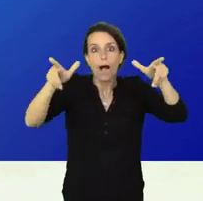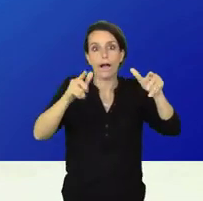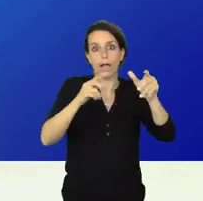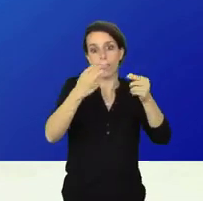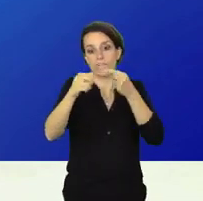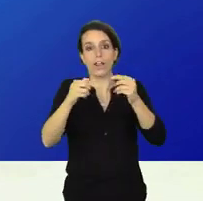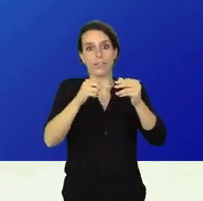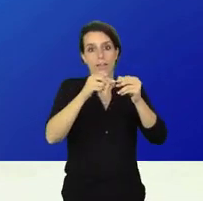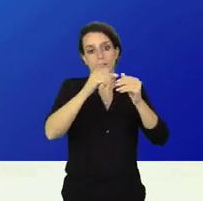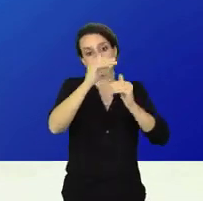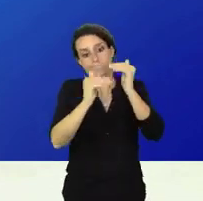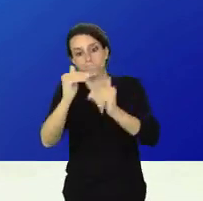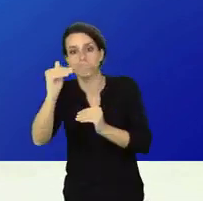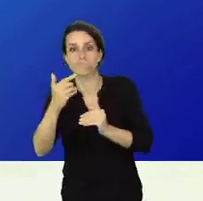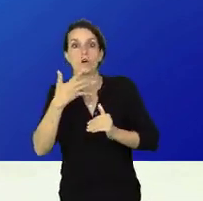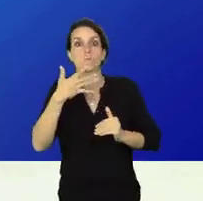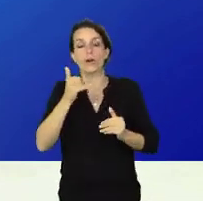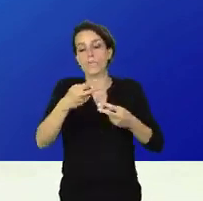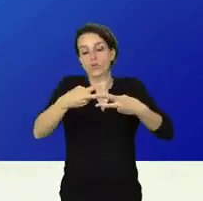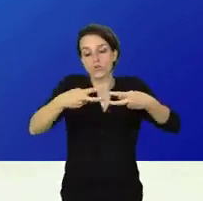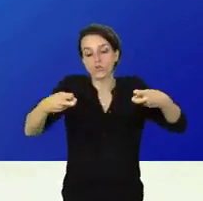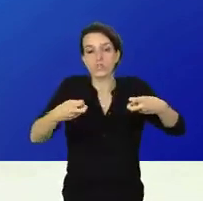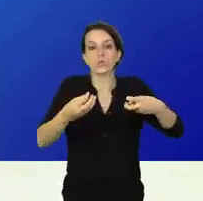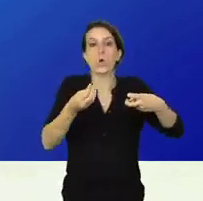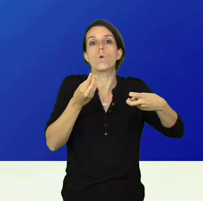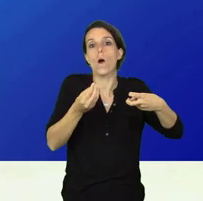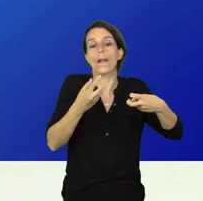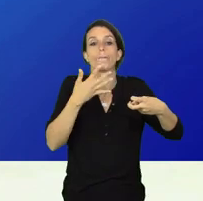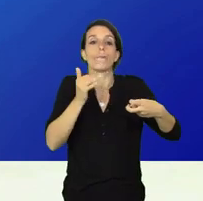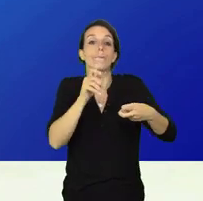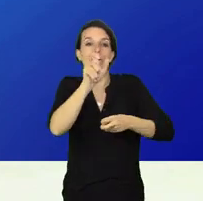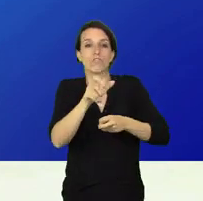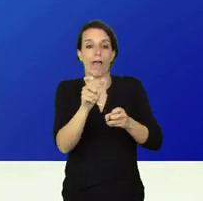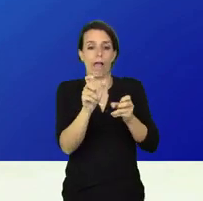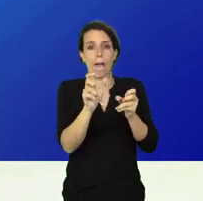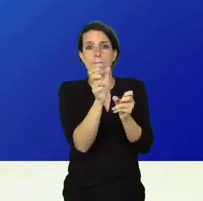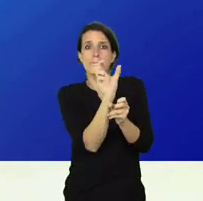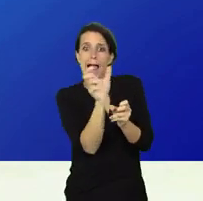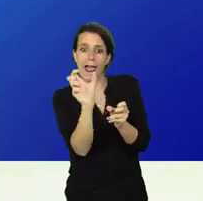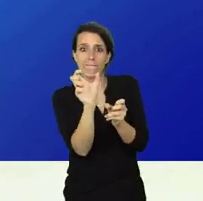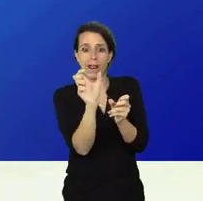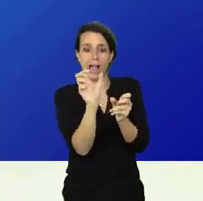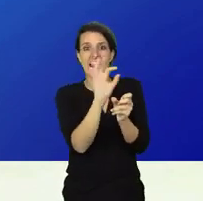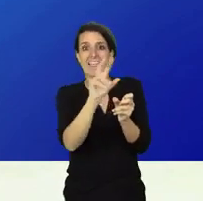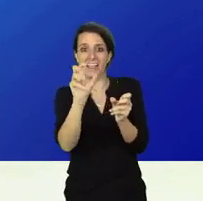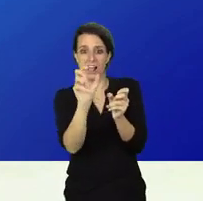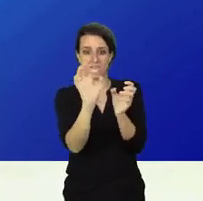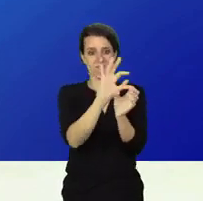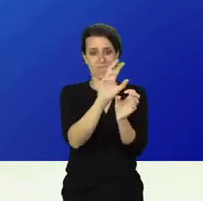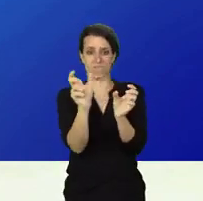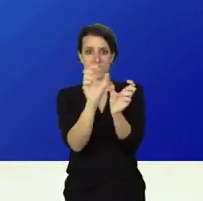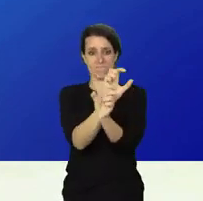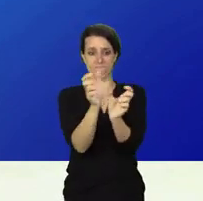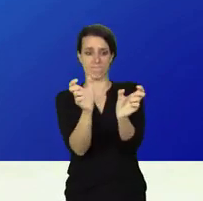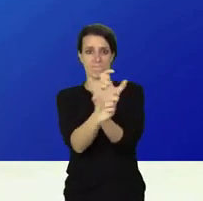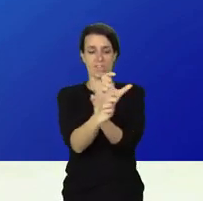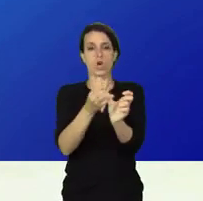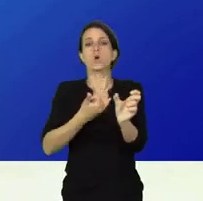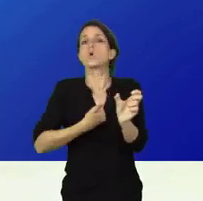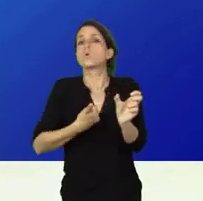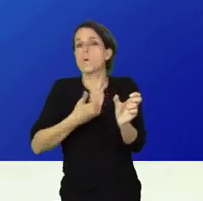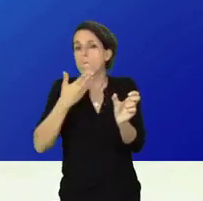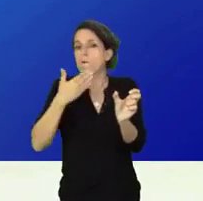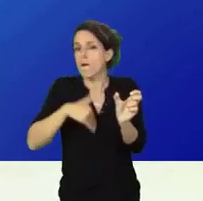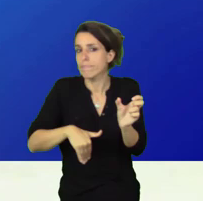qué utilidad puede tener un subtitulado, por ejemplo, para personas con dislexia, en la comprensión de